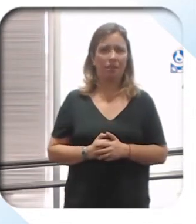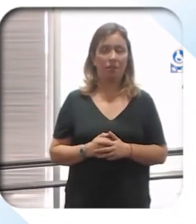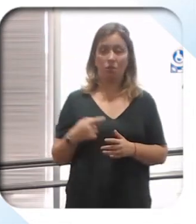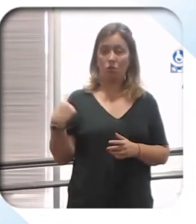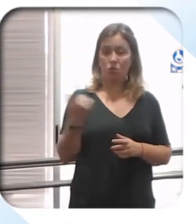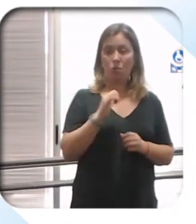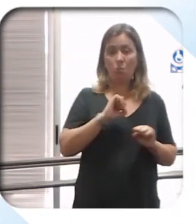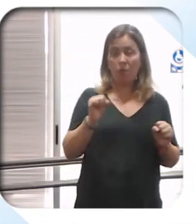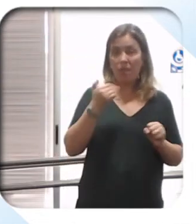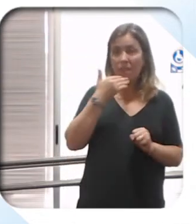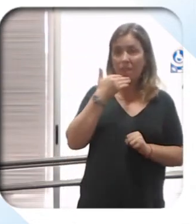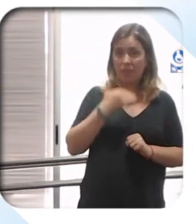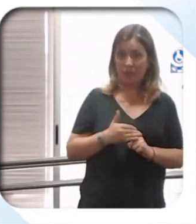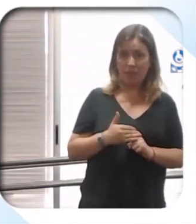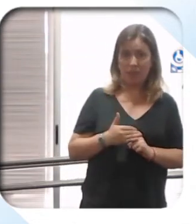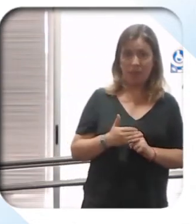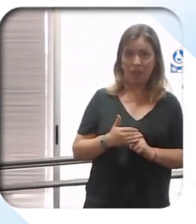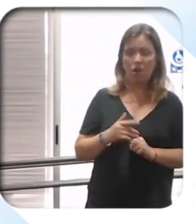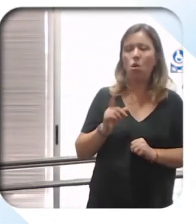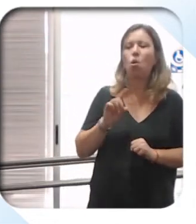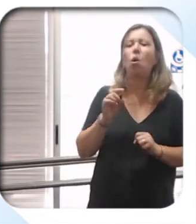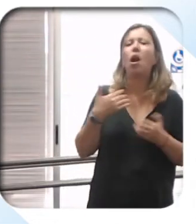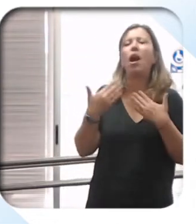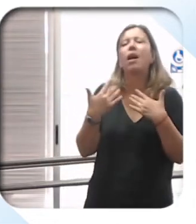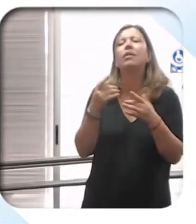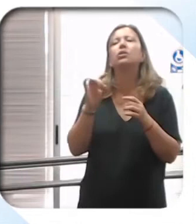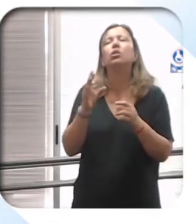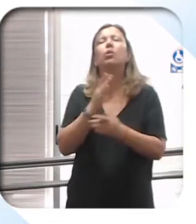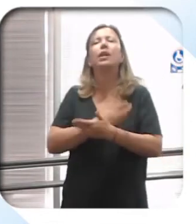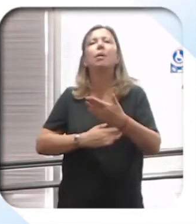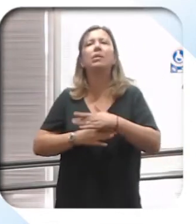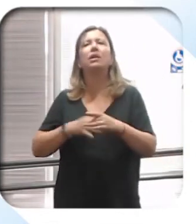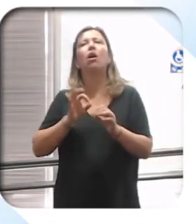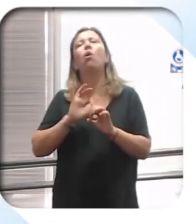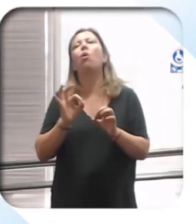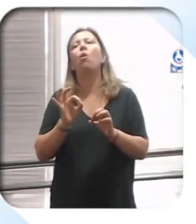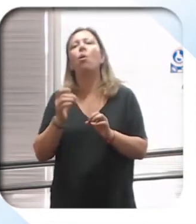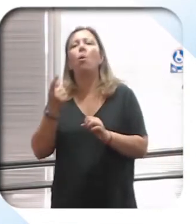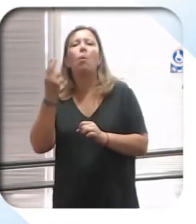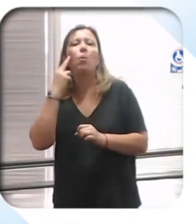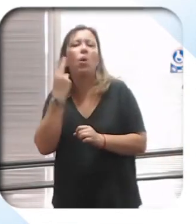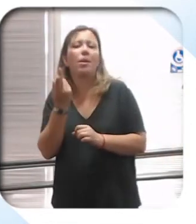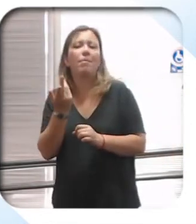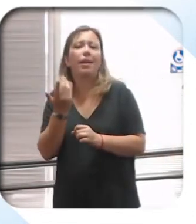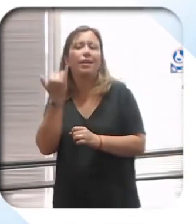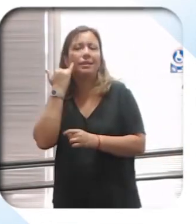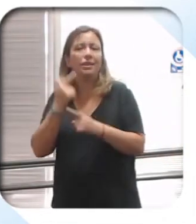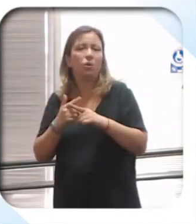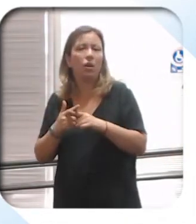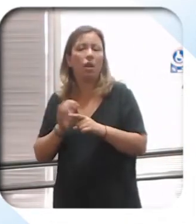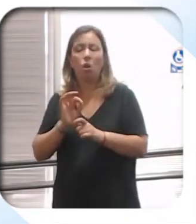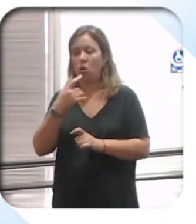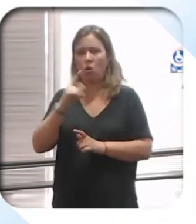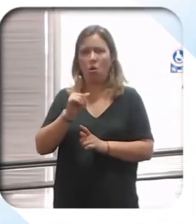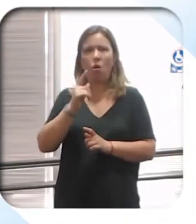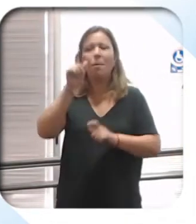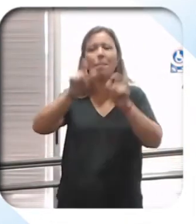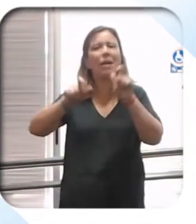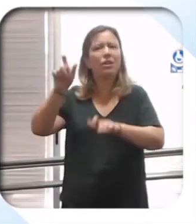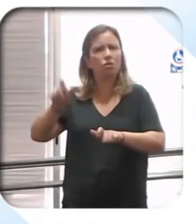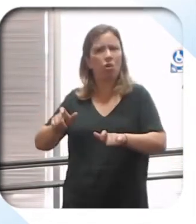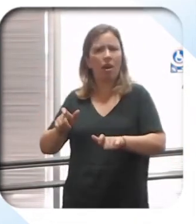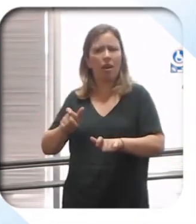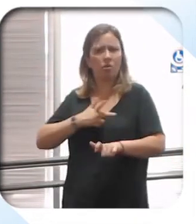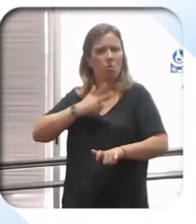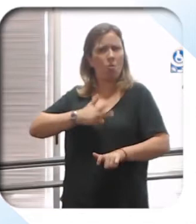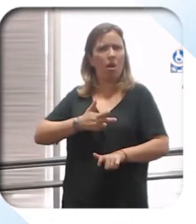podamos entender que no hablamos de discapacidad, no es hablar de déficit, que sexualidad no es hablar de déficit, que estamos hablando de personas a las